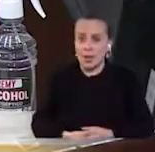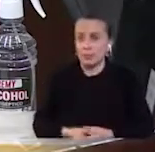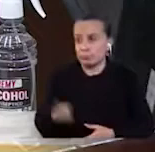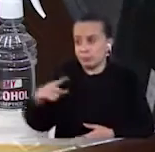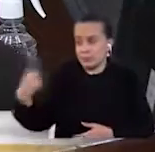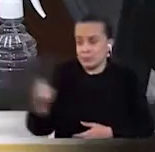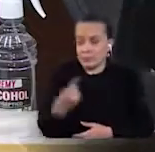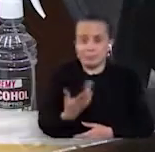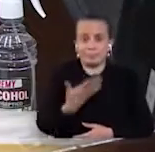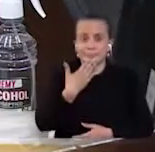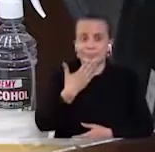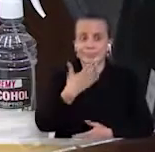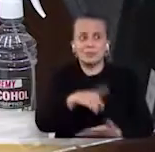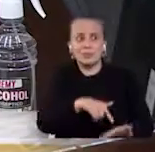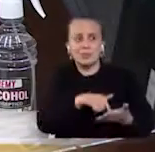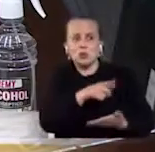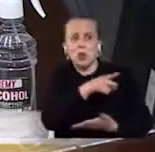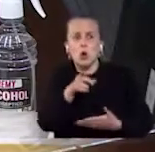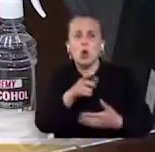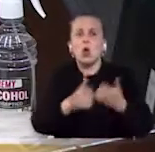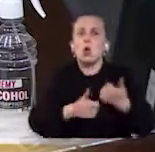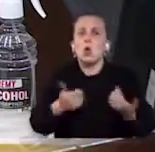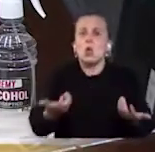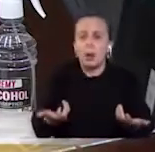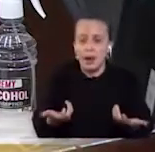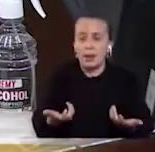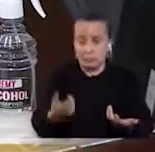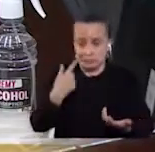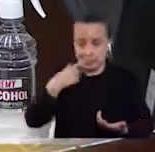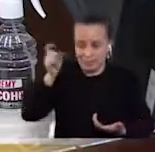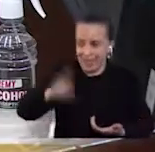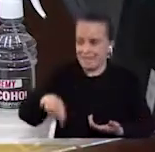evidente del valor declarado de los predios rurales.